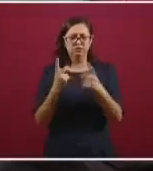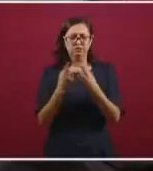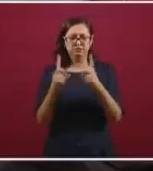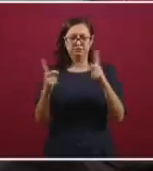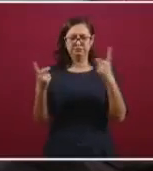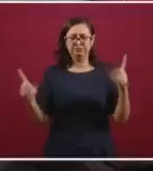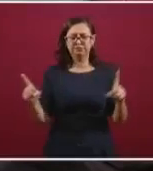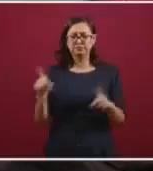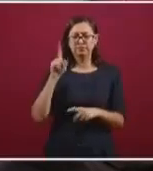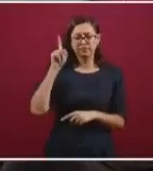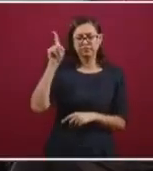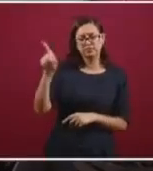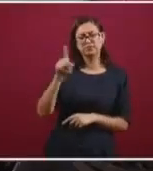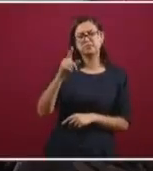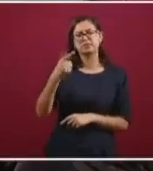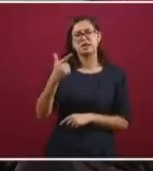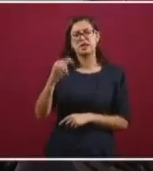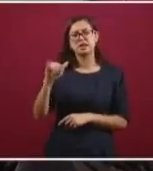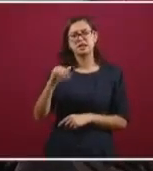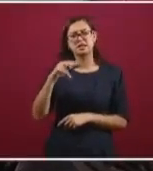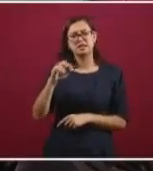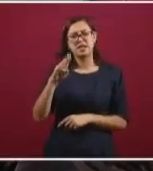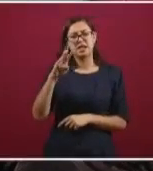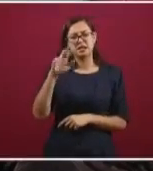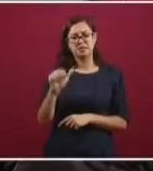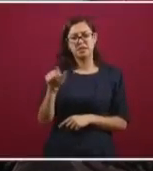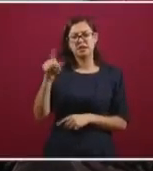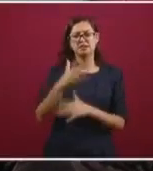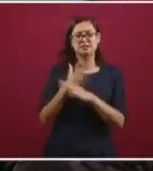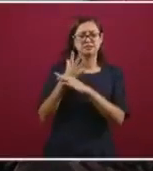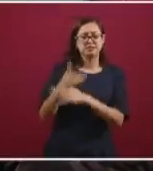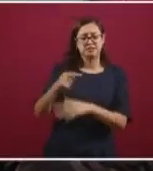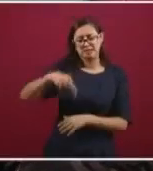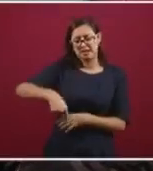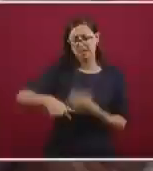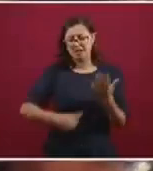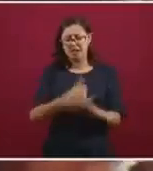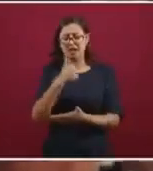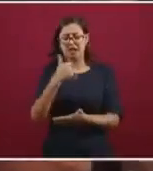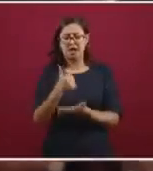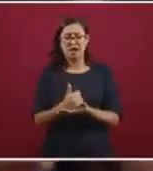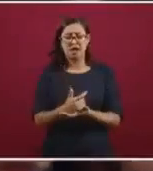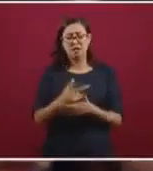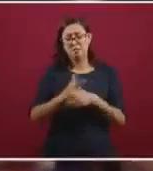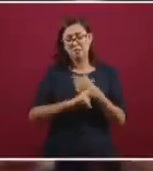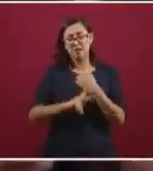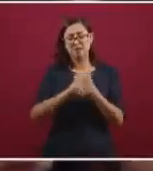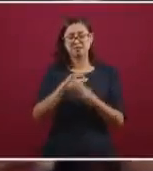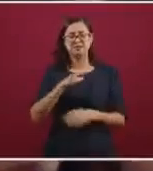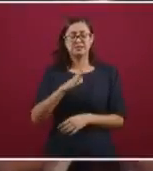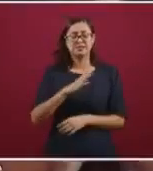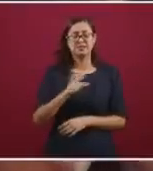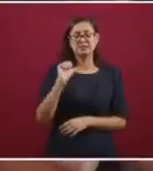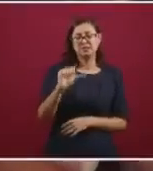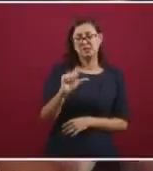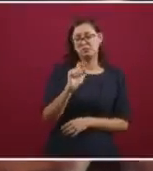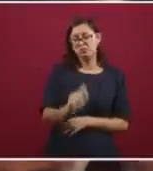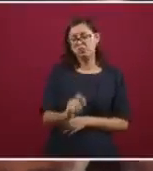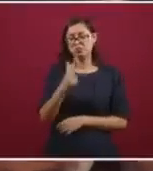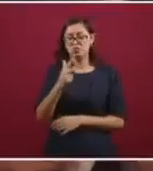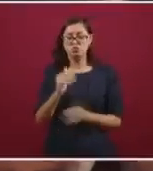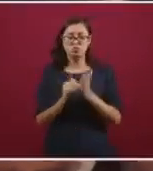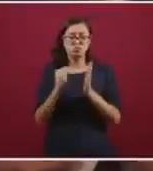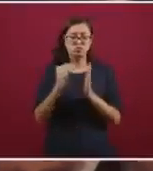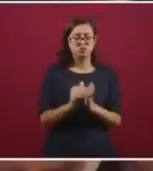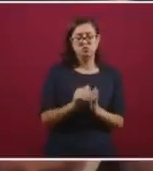con sede en Ginebra, existen en nuestro país 16.8 millones de armas legales